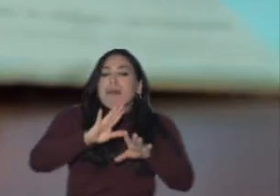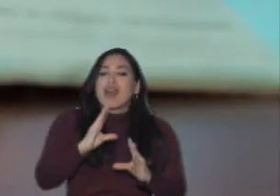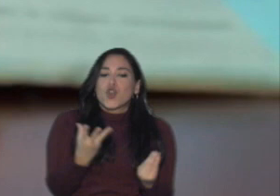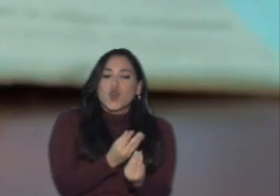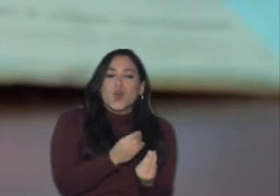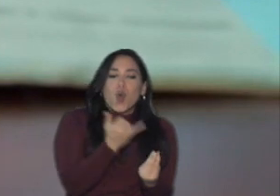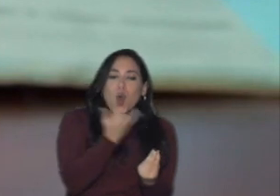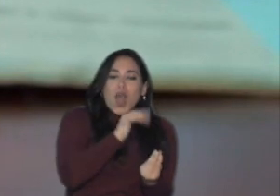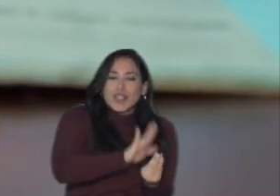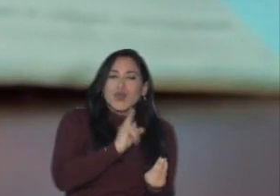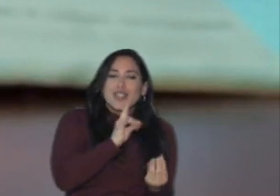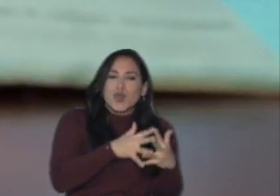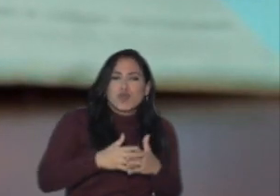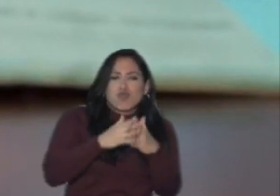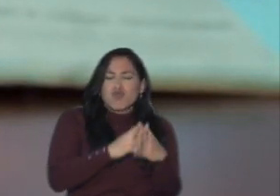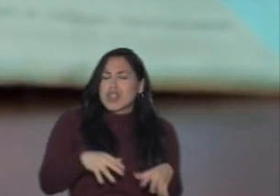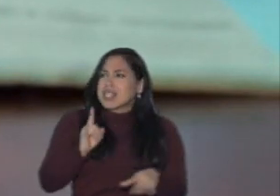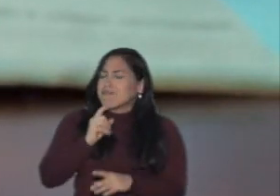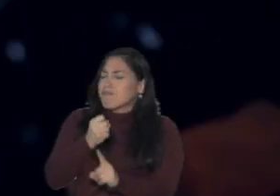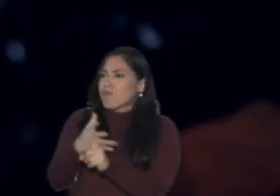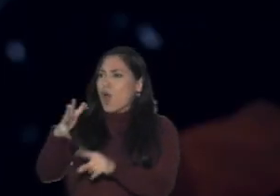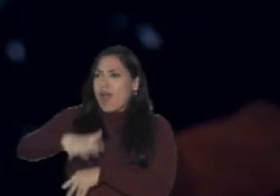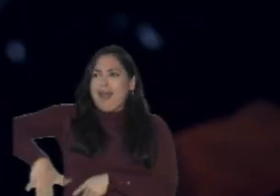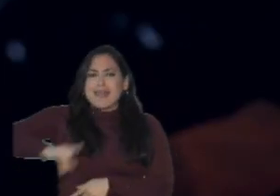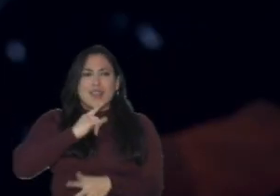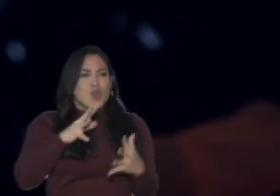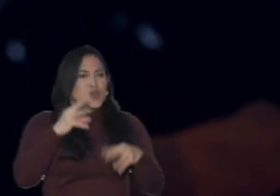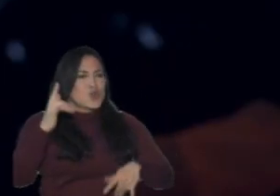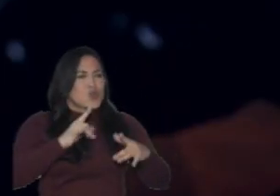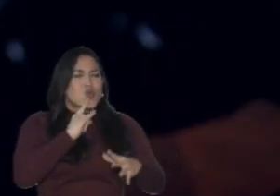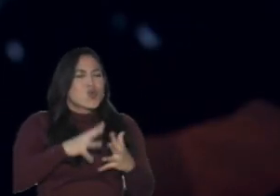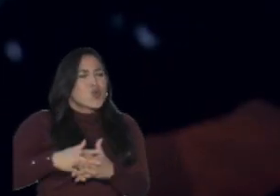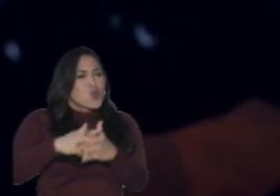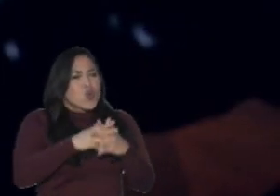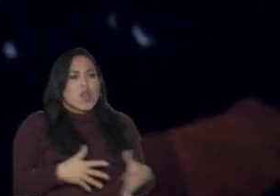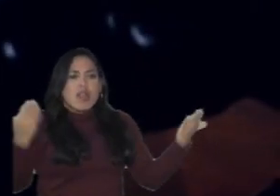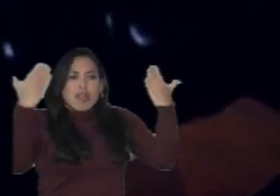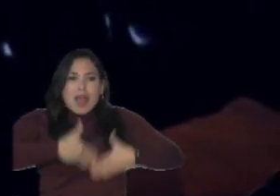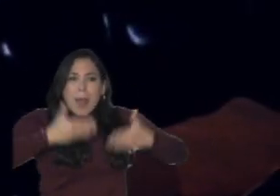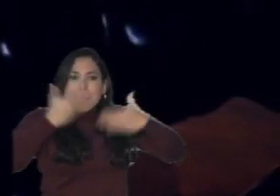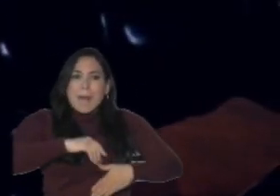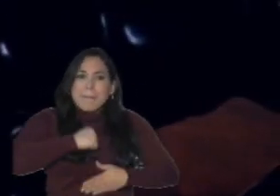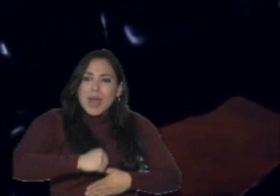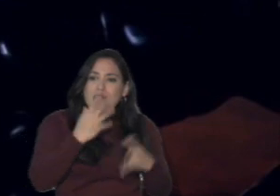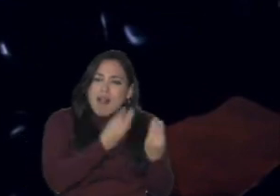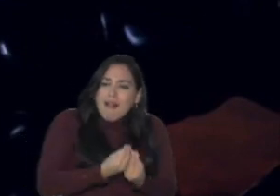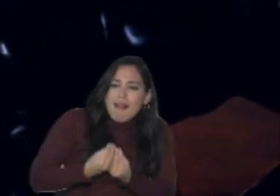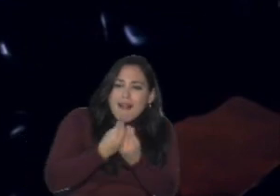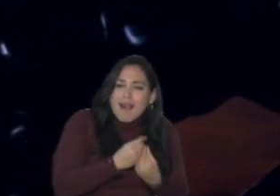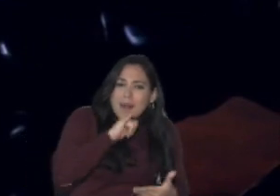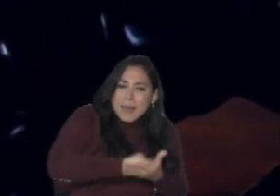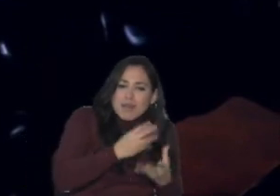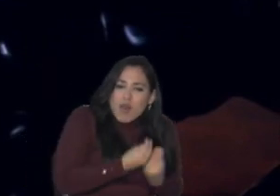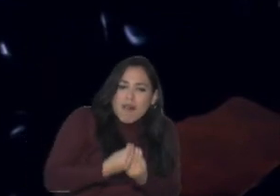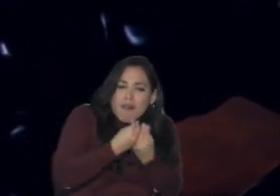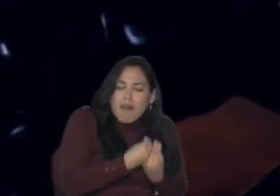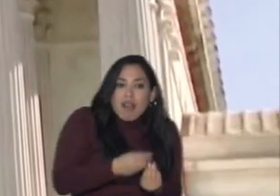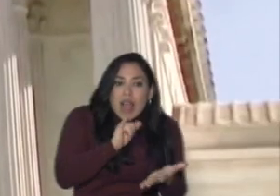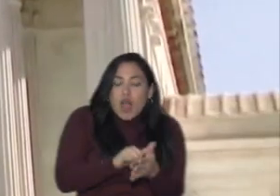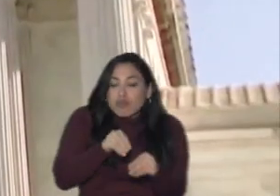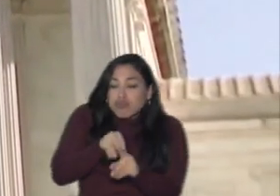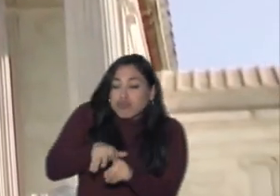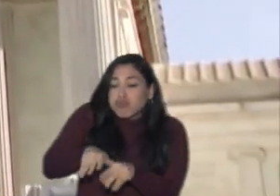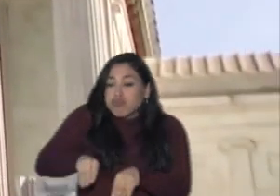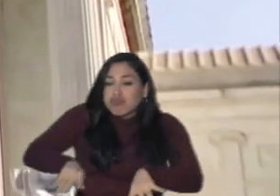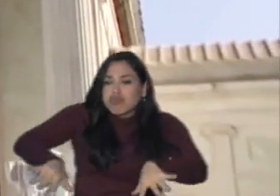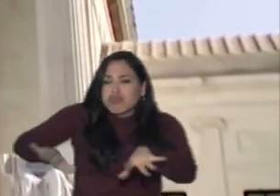conservadora, ha provocado una gran conmoción en Estados Unidos debido a que suele mantener en secreto sus deliberaciones internas y las filtraciones son muy